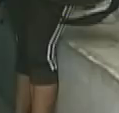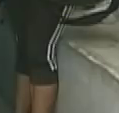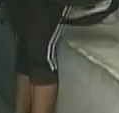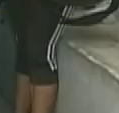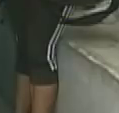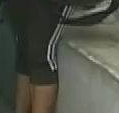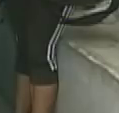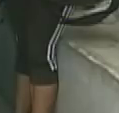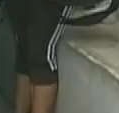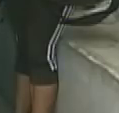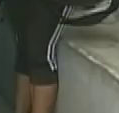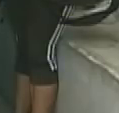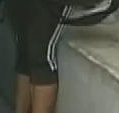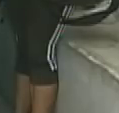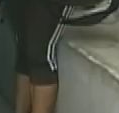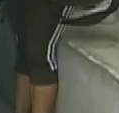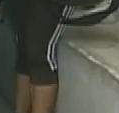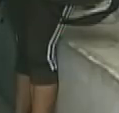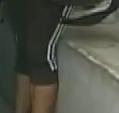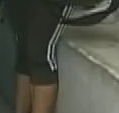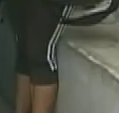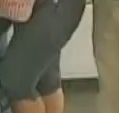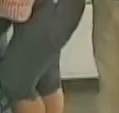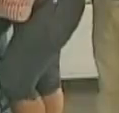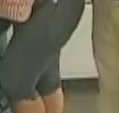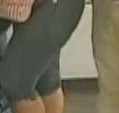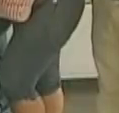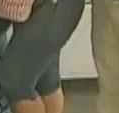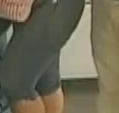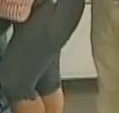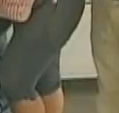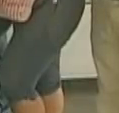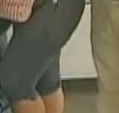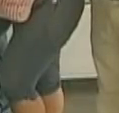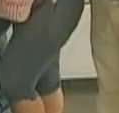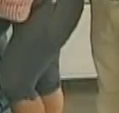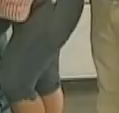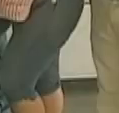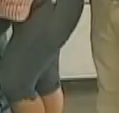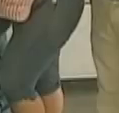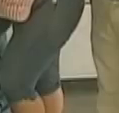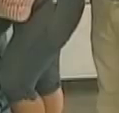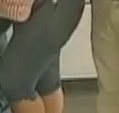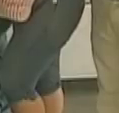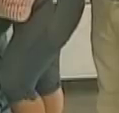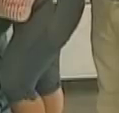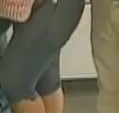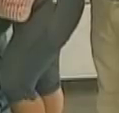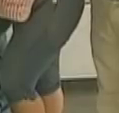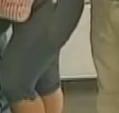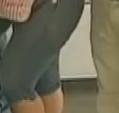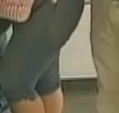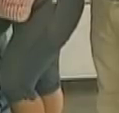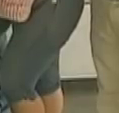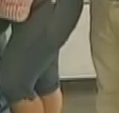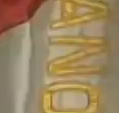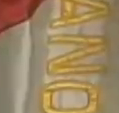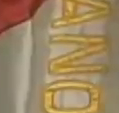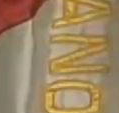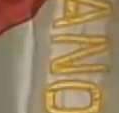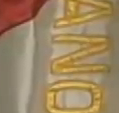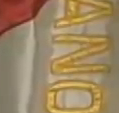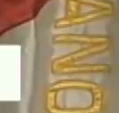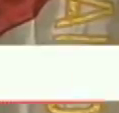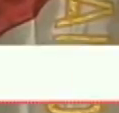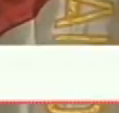en las orientaciones e instrucciones que el gobierno boliviano y que usted ha direccionado a través del Ministerio del Poder Popular para la Educación, estamos vinculándonos con